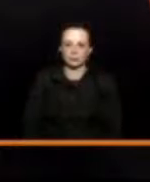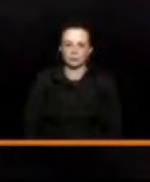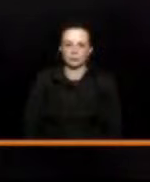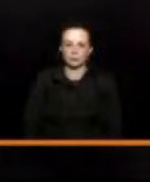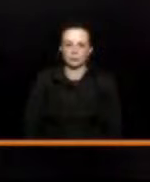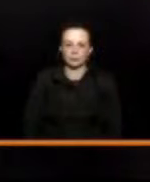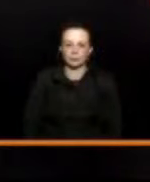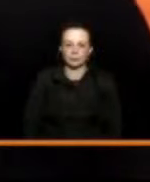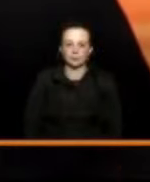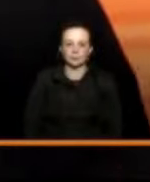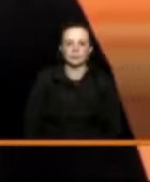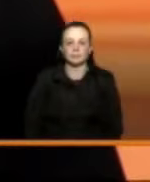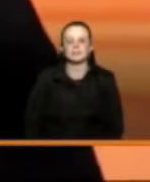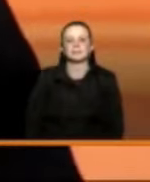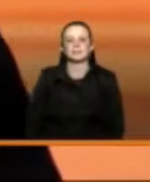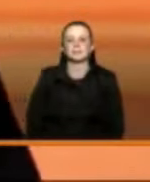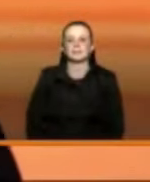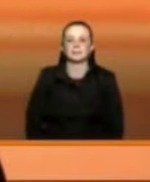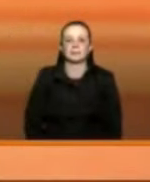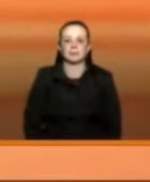Tomar asiento.